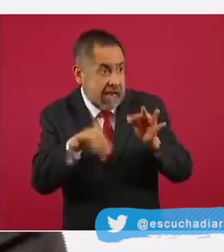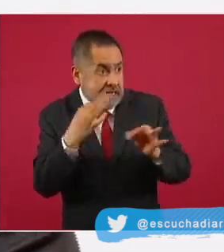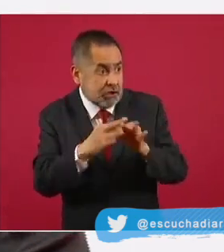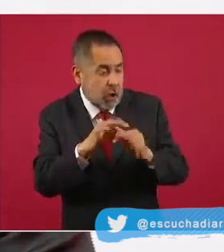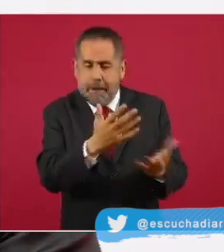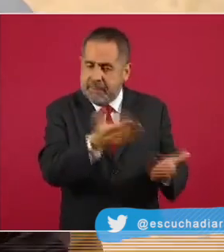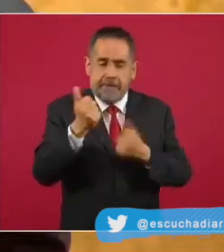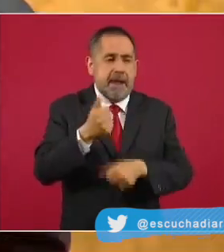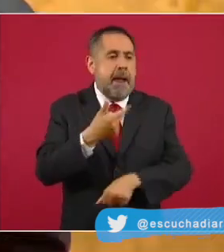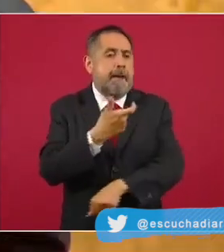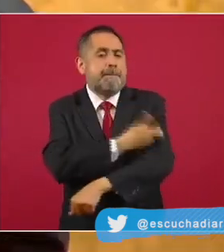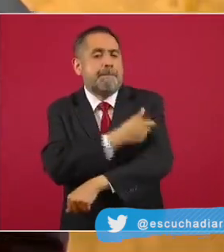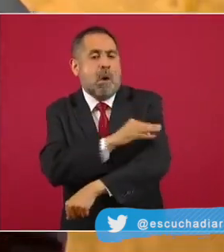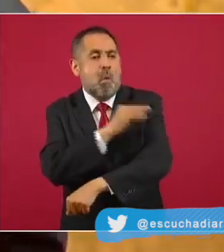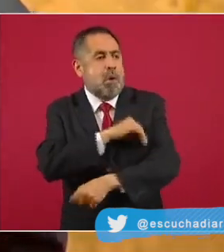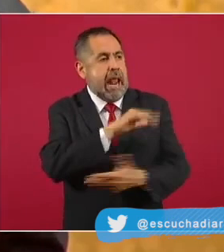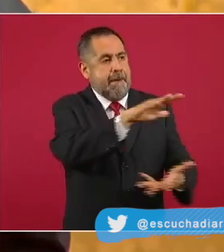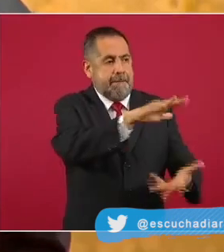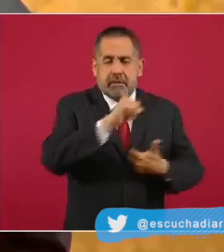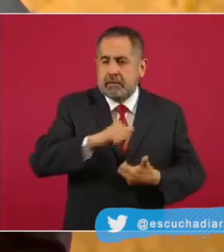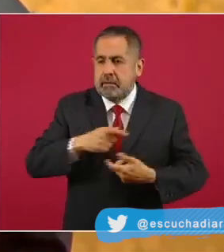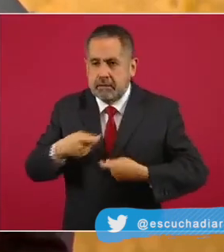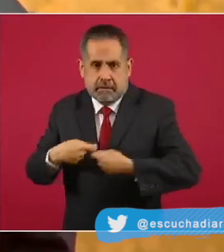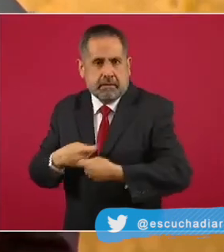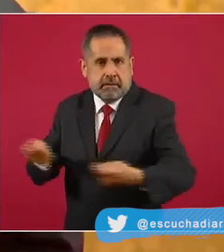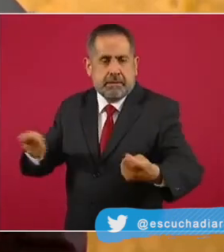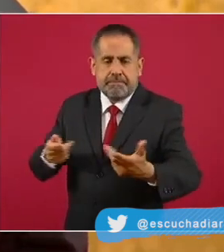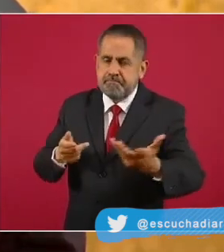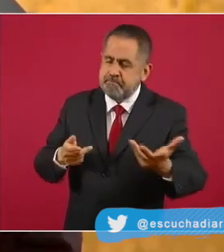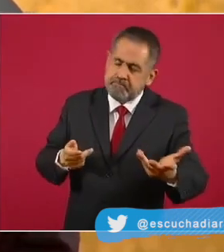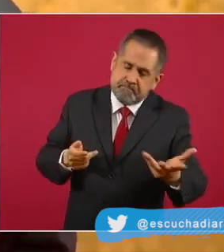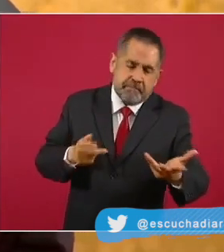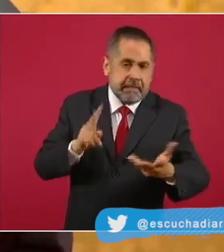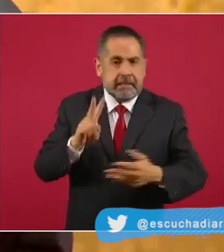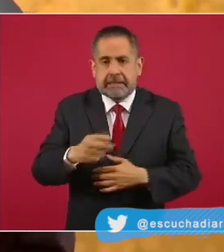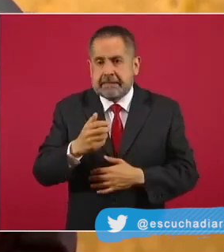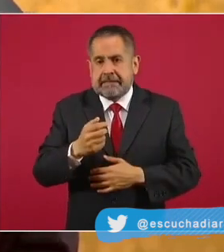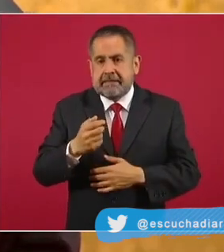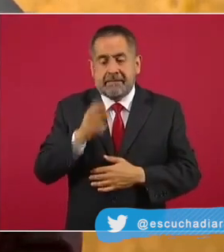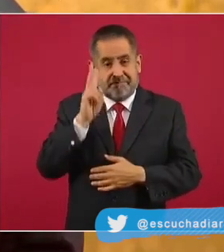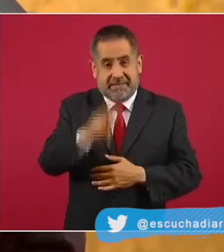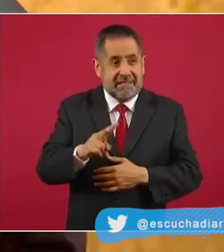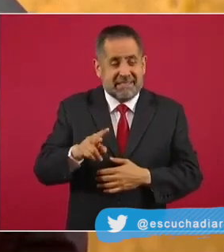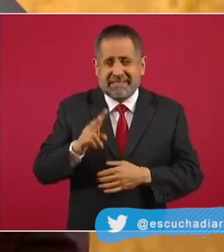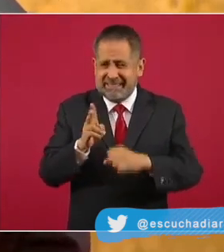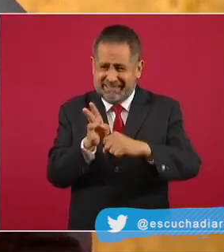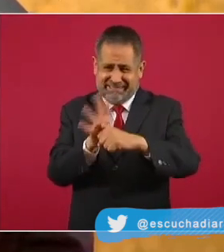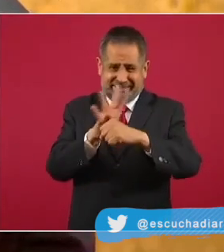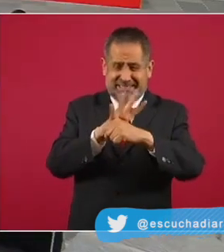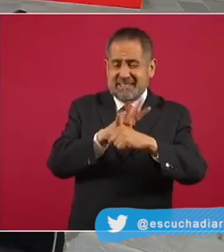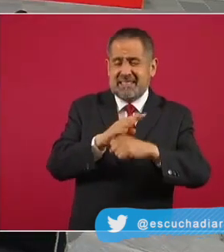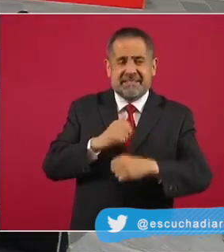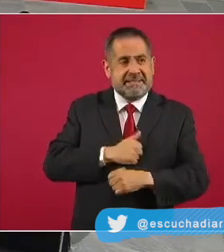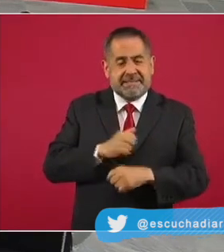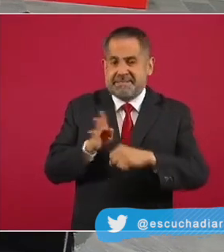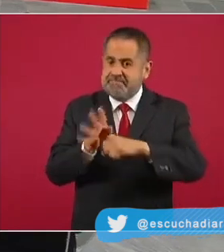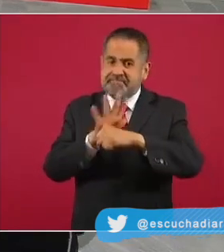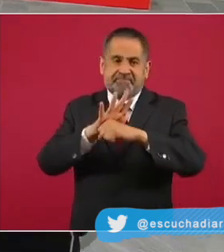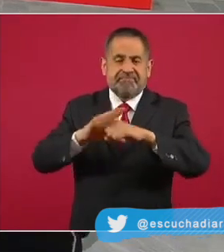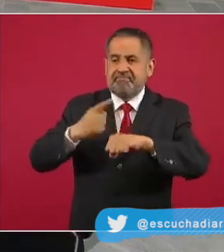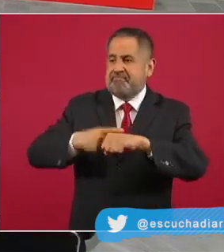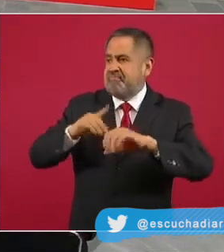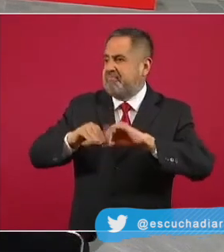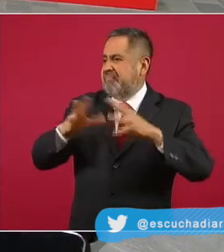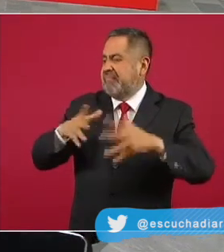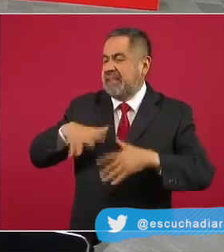COVID. No obstante, por desgracia, esta terrible enfermedad ha causado la muerte de